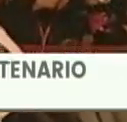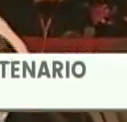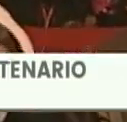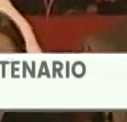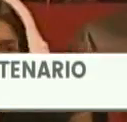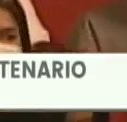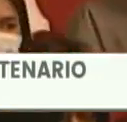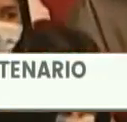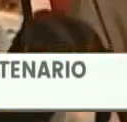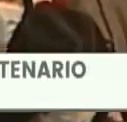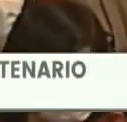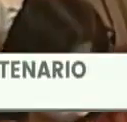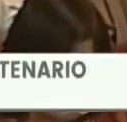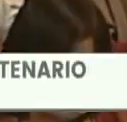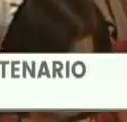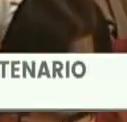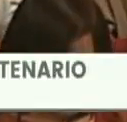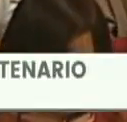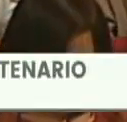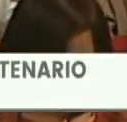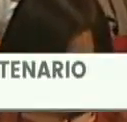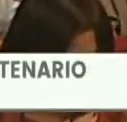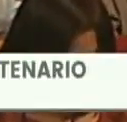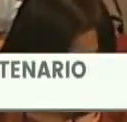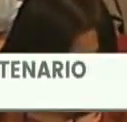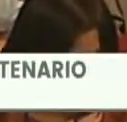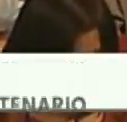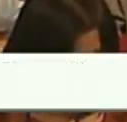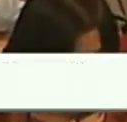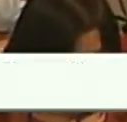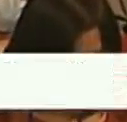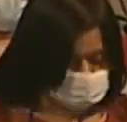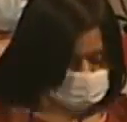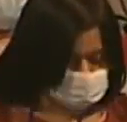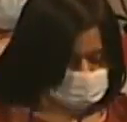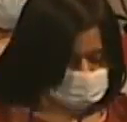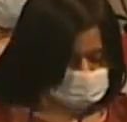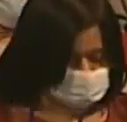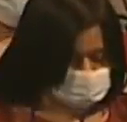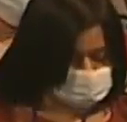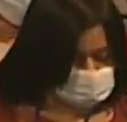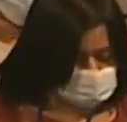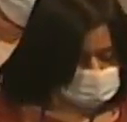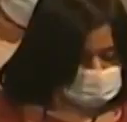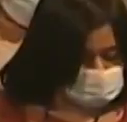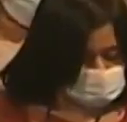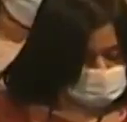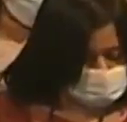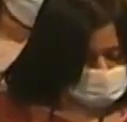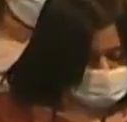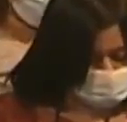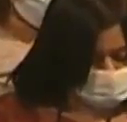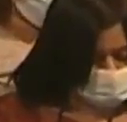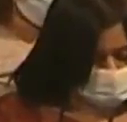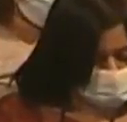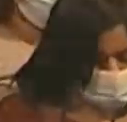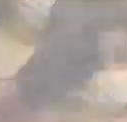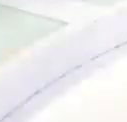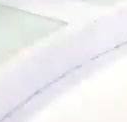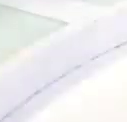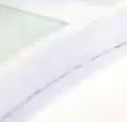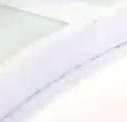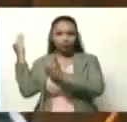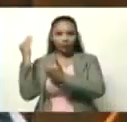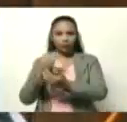del libertador simón bolívar y de josé sanmartín comandada por antonio josé de sucre la batalla logra